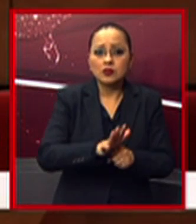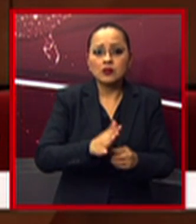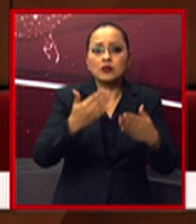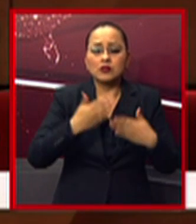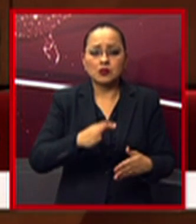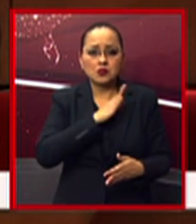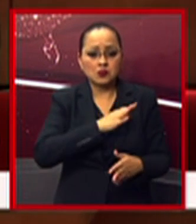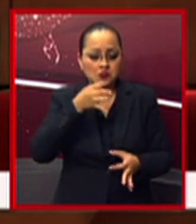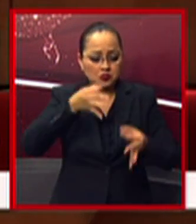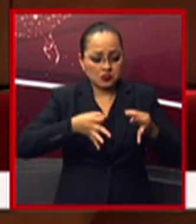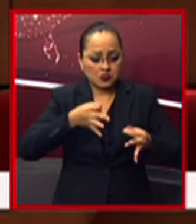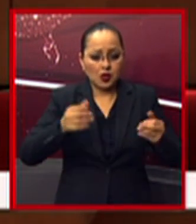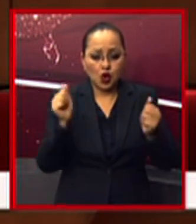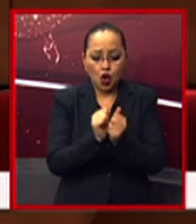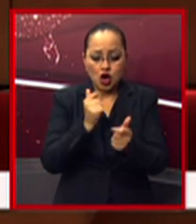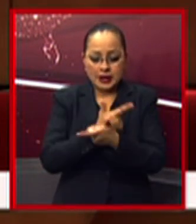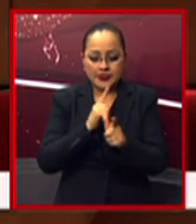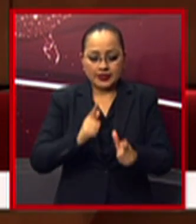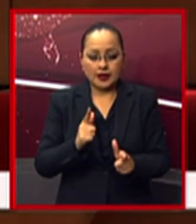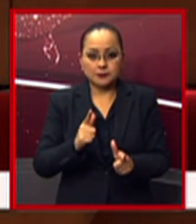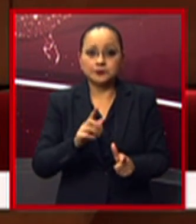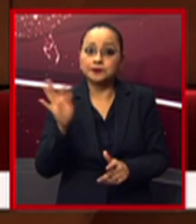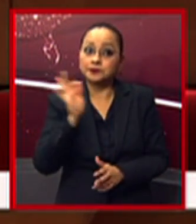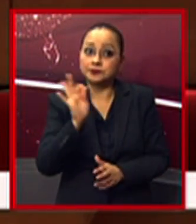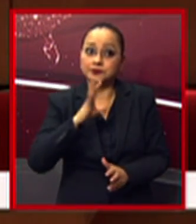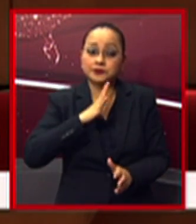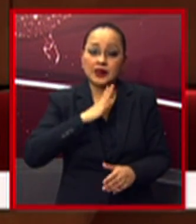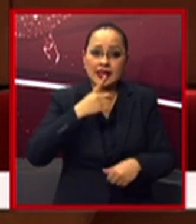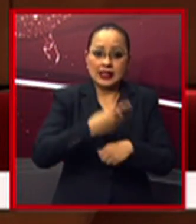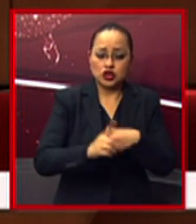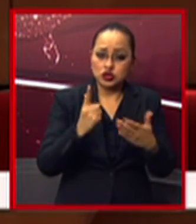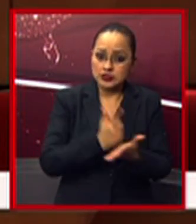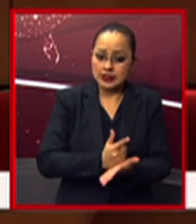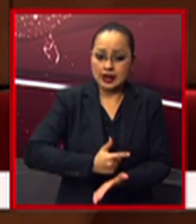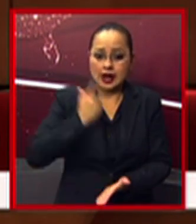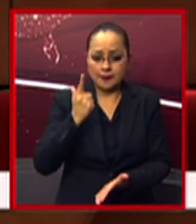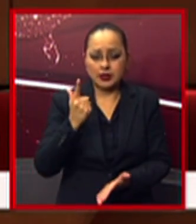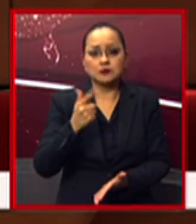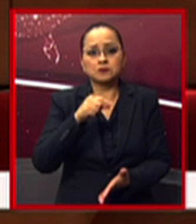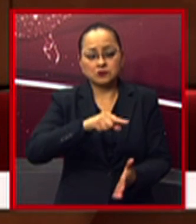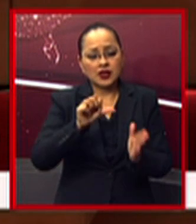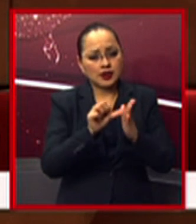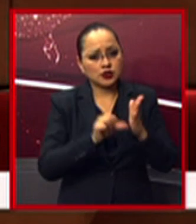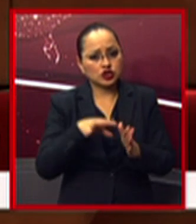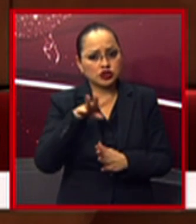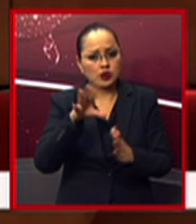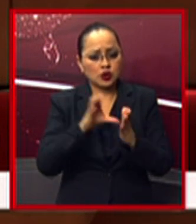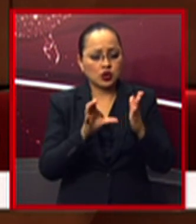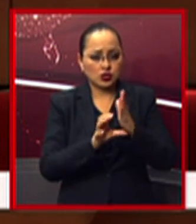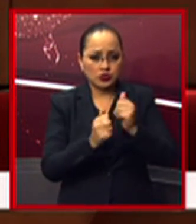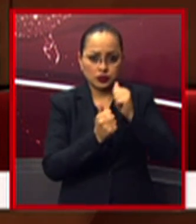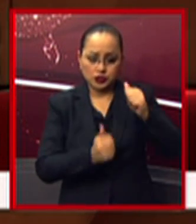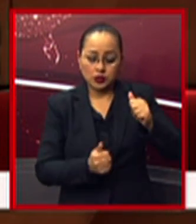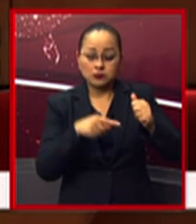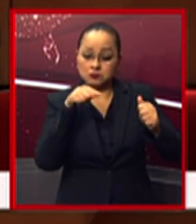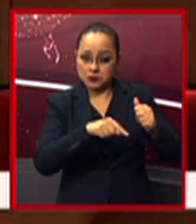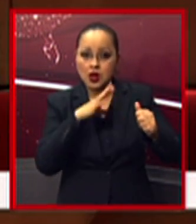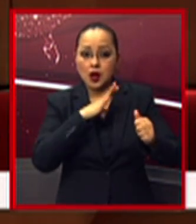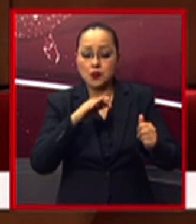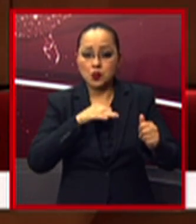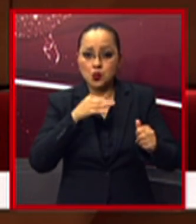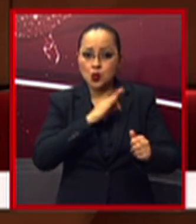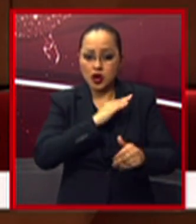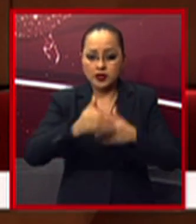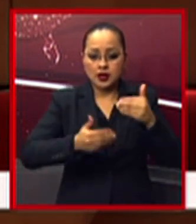ser juzgados en libertad y, salvo en el caso de los delitos graves a que se refiere el artículo 19 de la Constitución, ser procesados